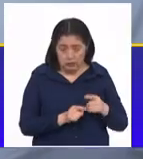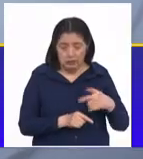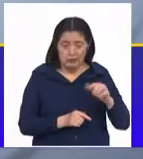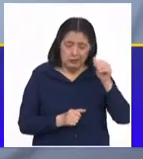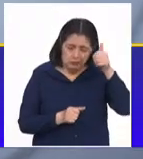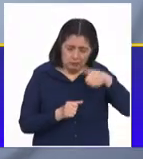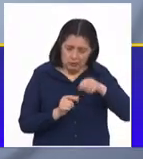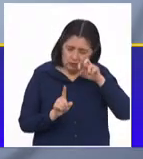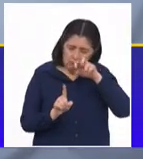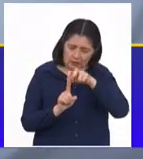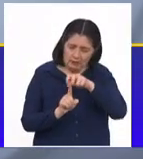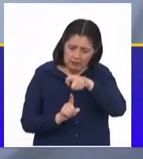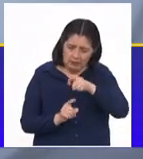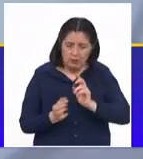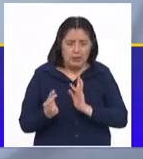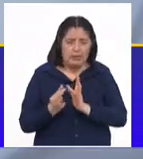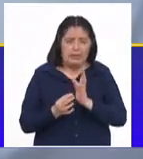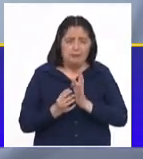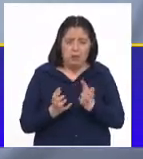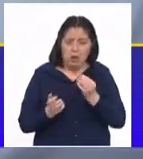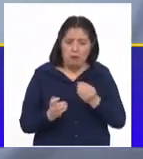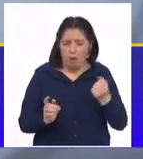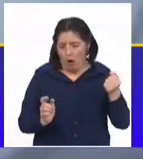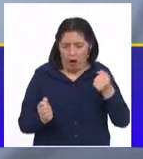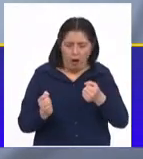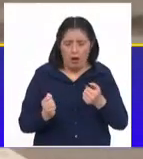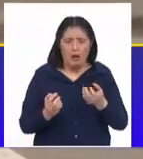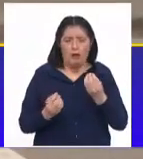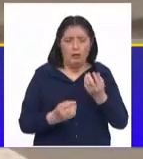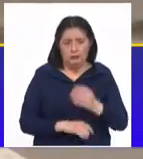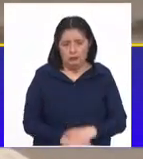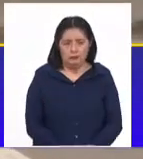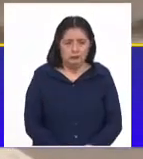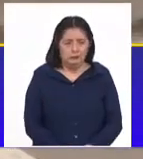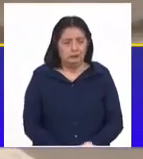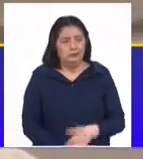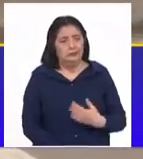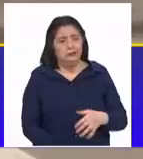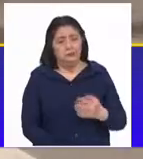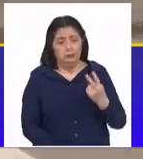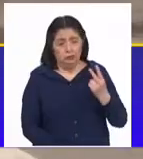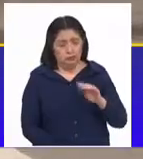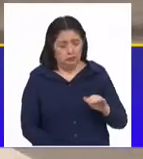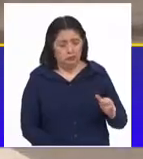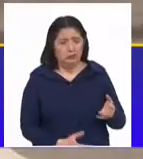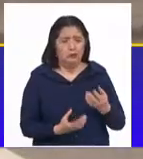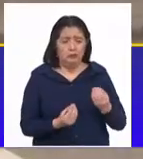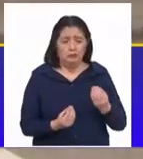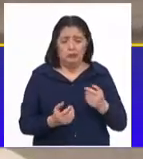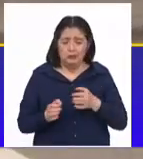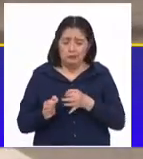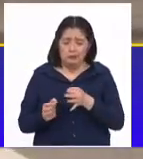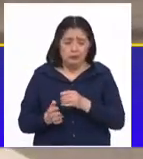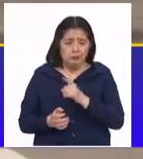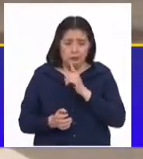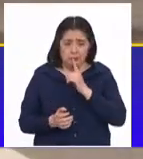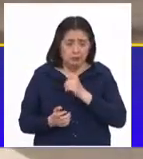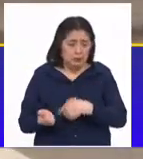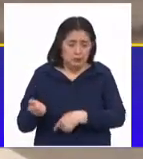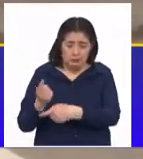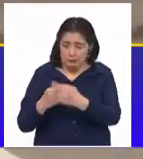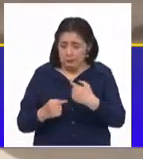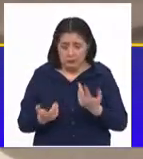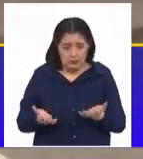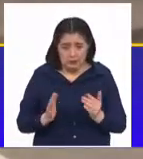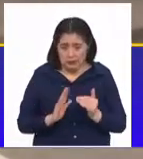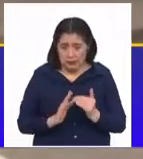recuerdo de haber visto a su esposo ser atacado. Ha dejado dos niños. ¿Cómo le explico que su papá no va, nunca más va a